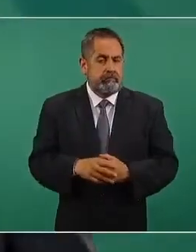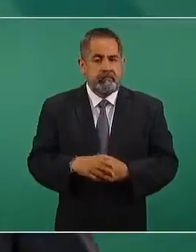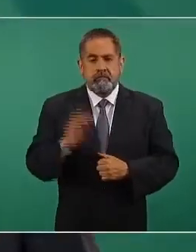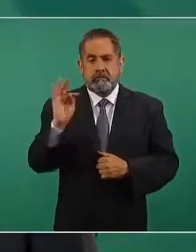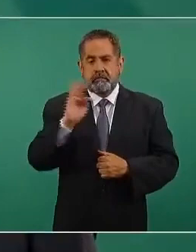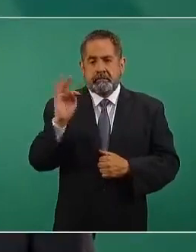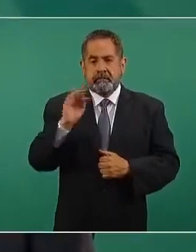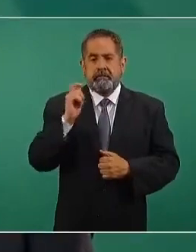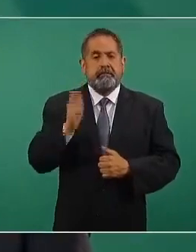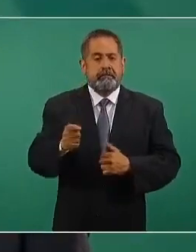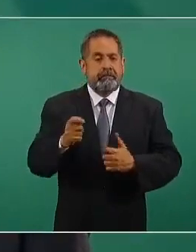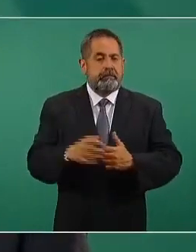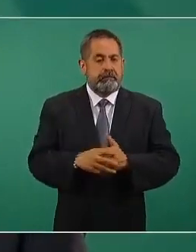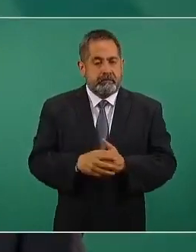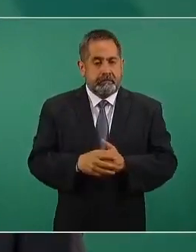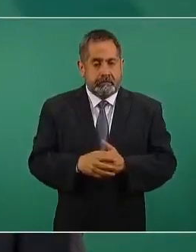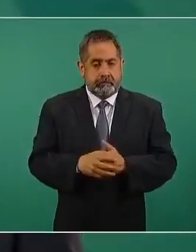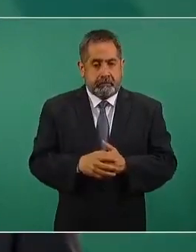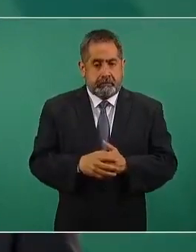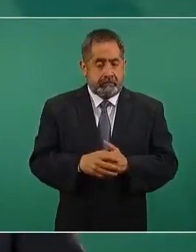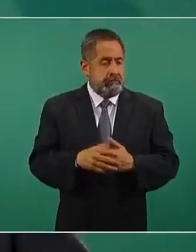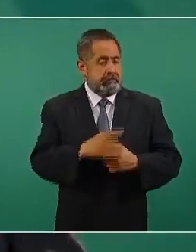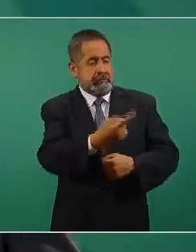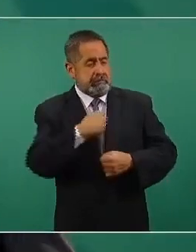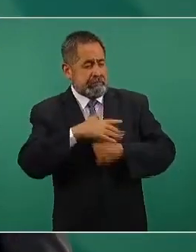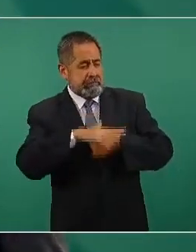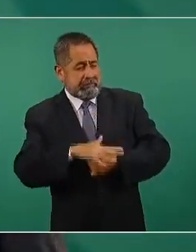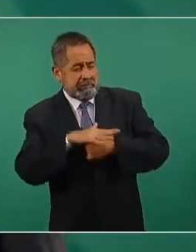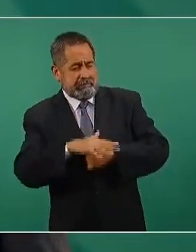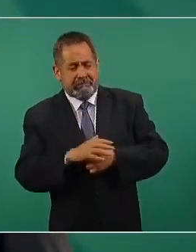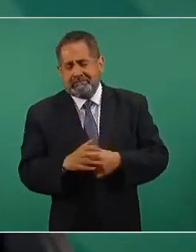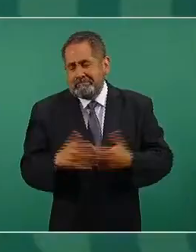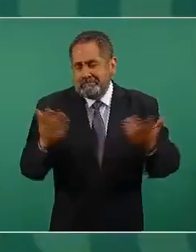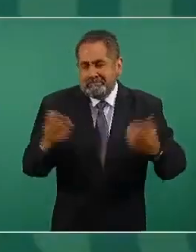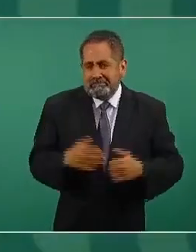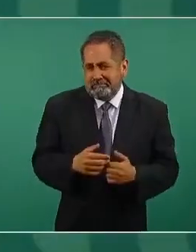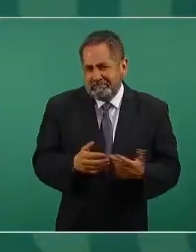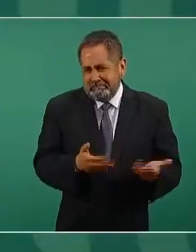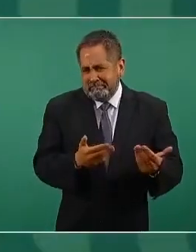trata de recibir presiones, pues